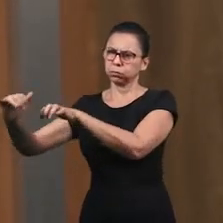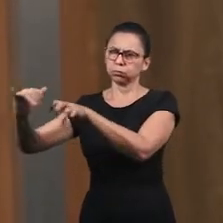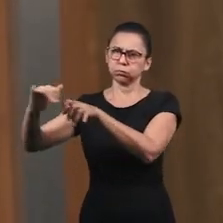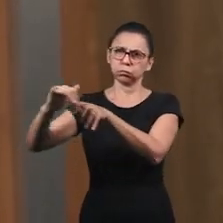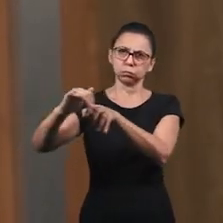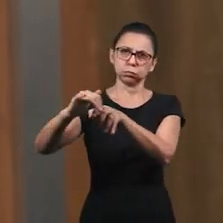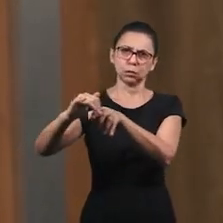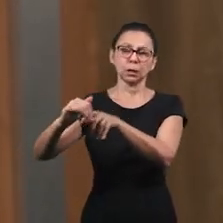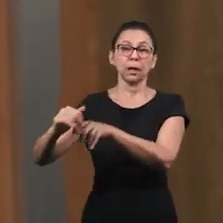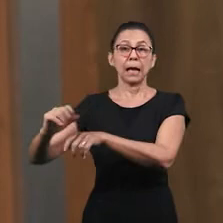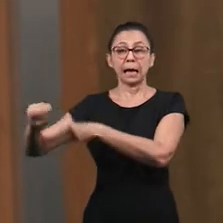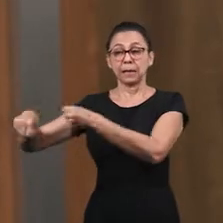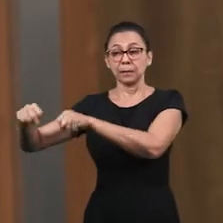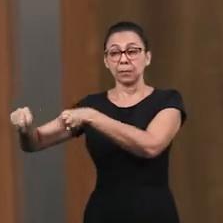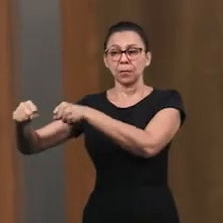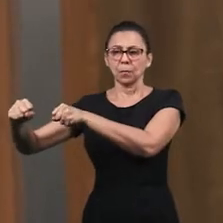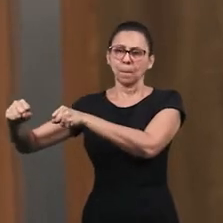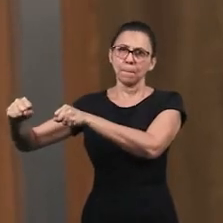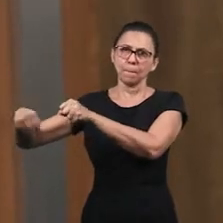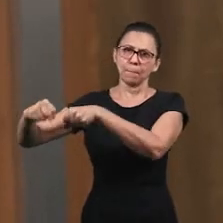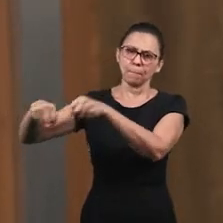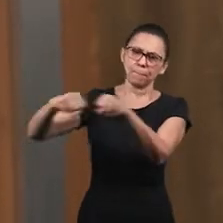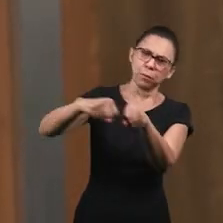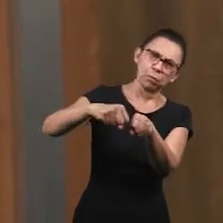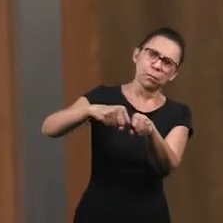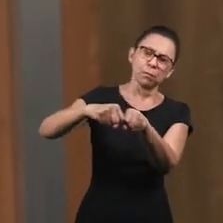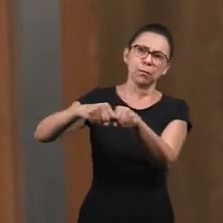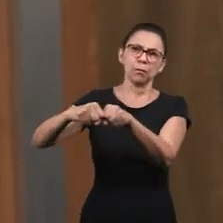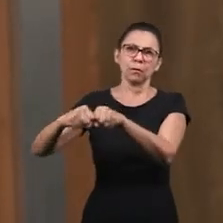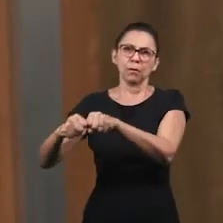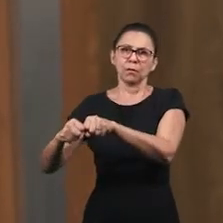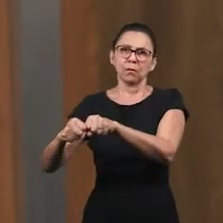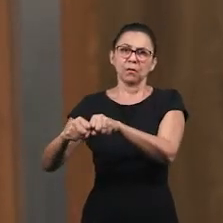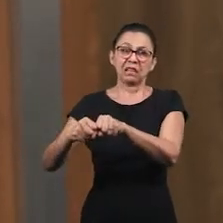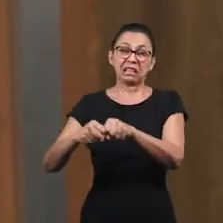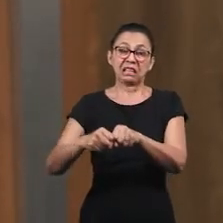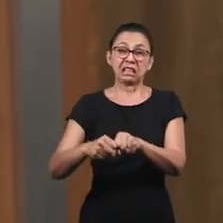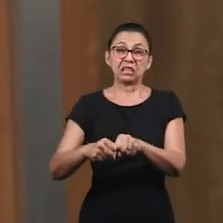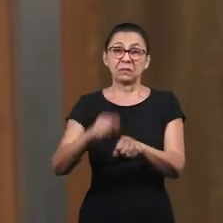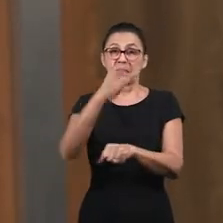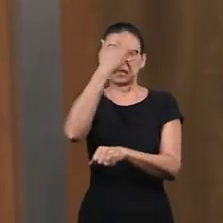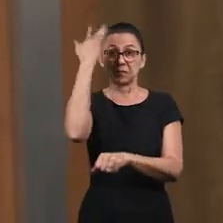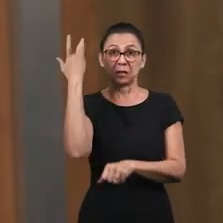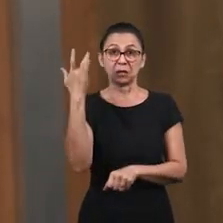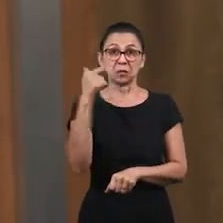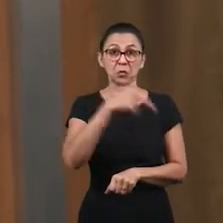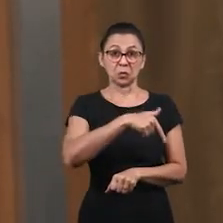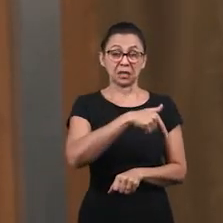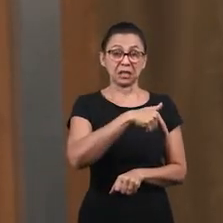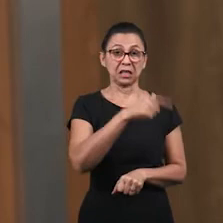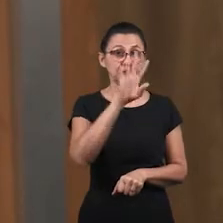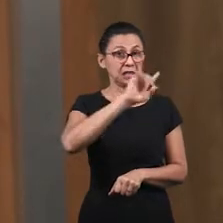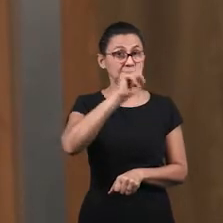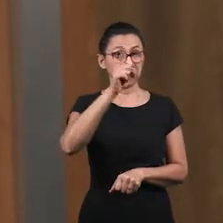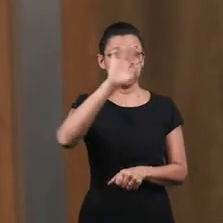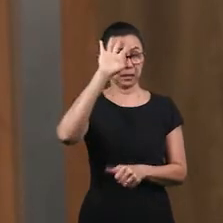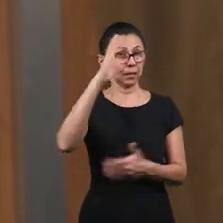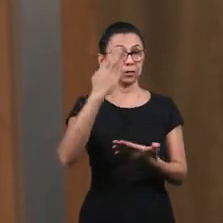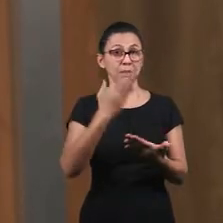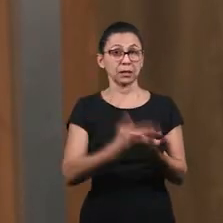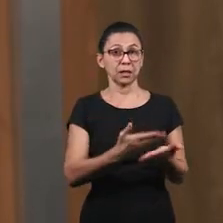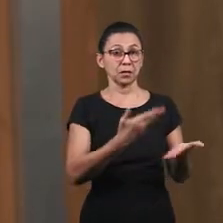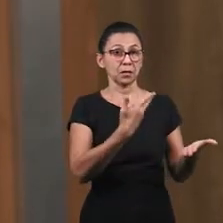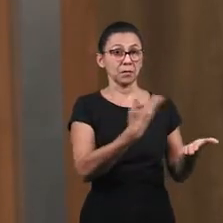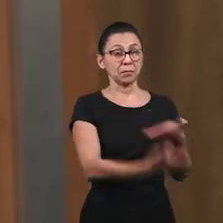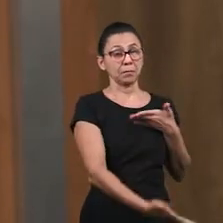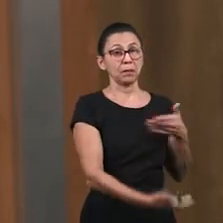Y nadie más pudo entrar. Y para los que estaban fuera del arca no hubo salvación, pero para Noé y su